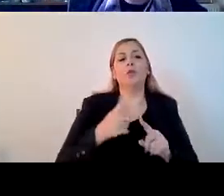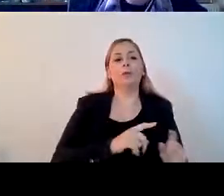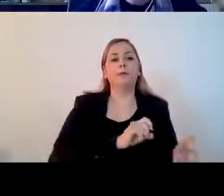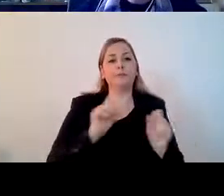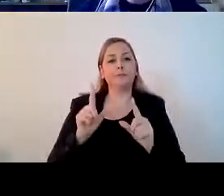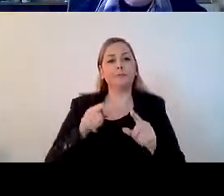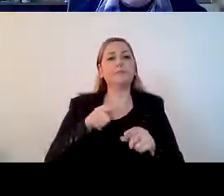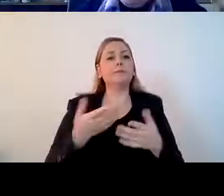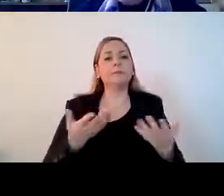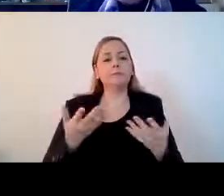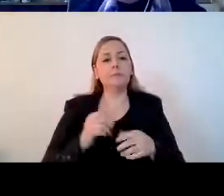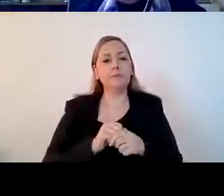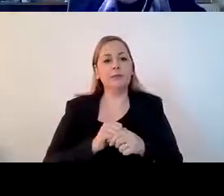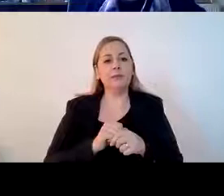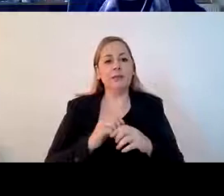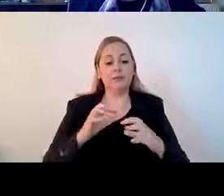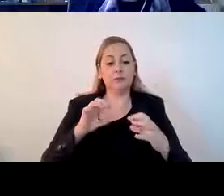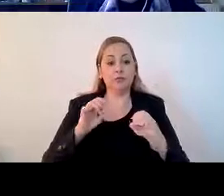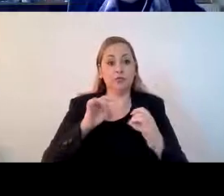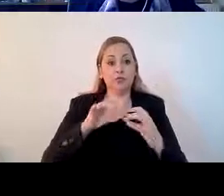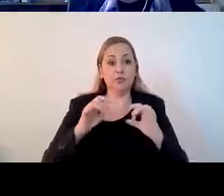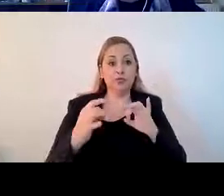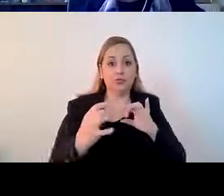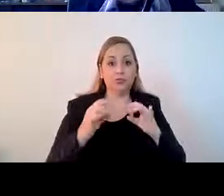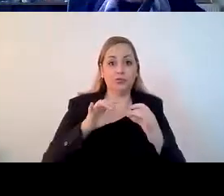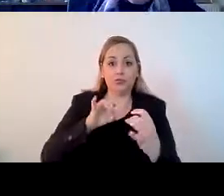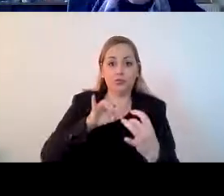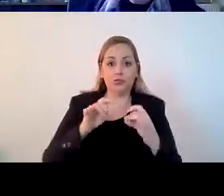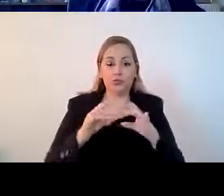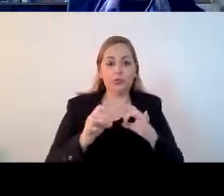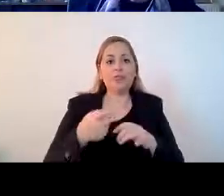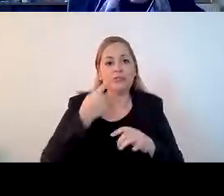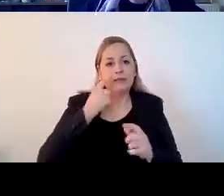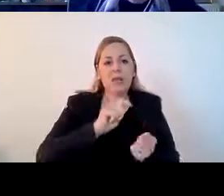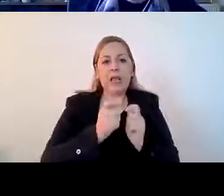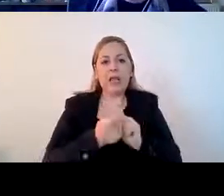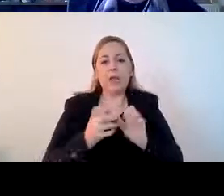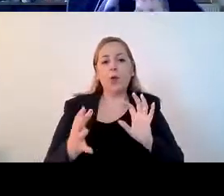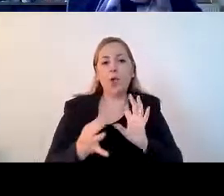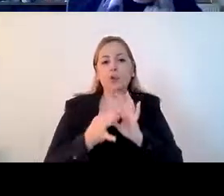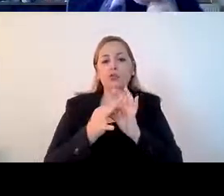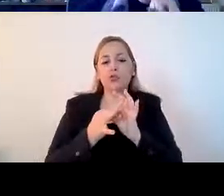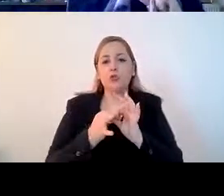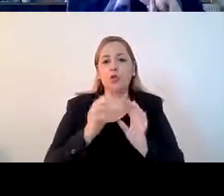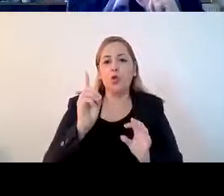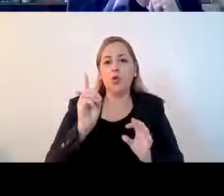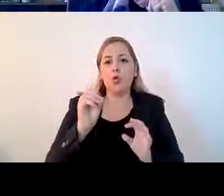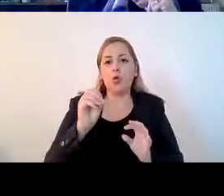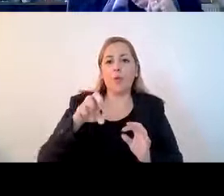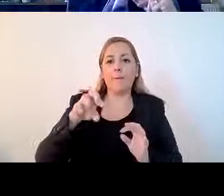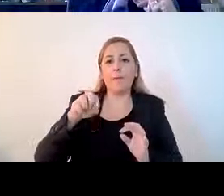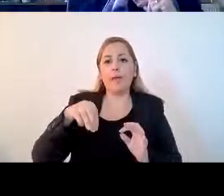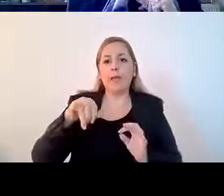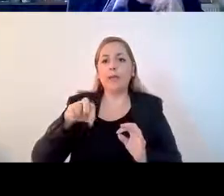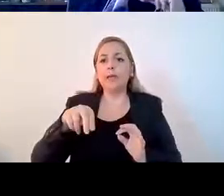Con respecto a los neurotransmisores, entonces también se habrían observado alteraciones asociadas a la dopamina